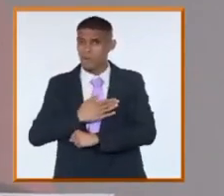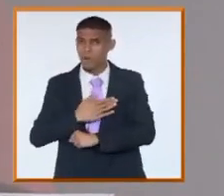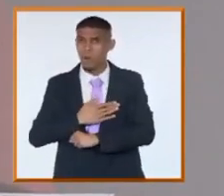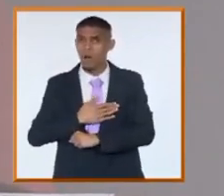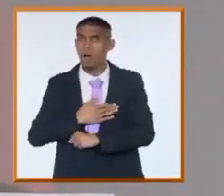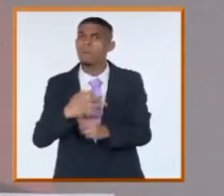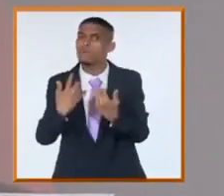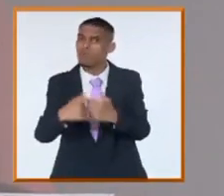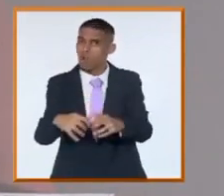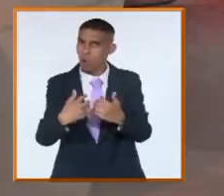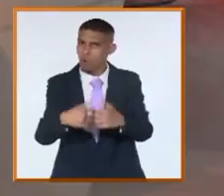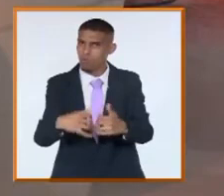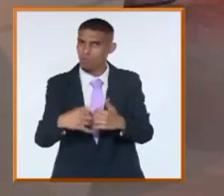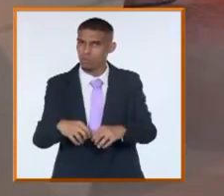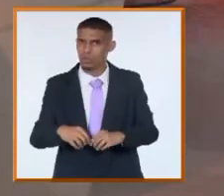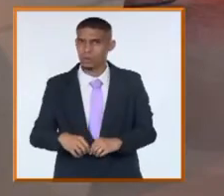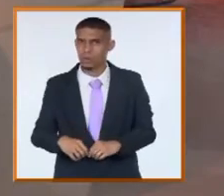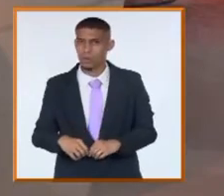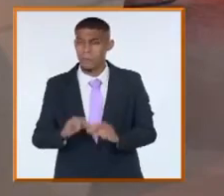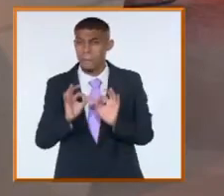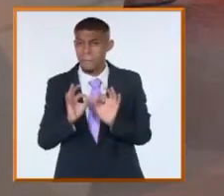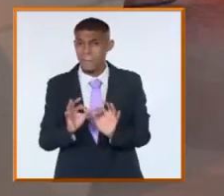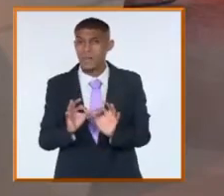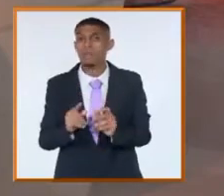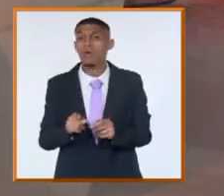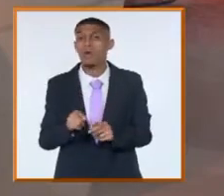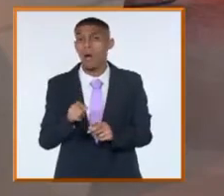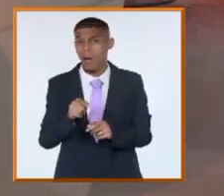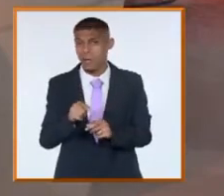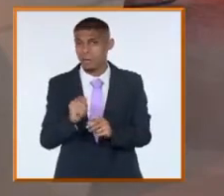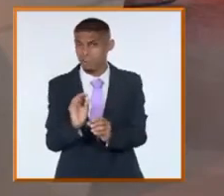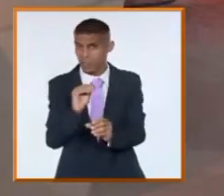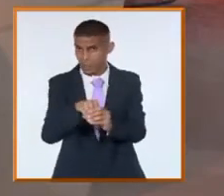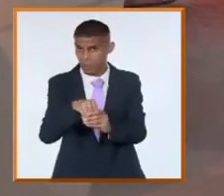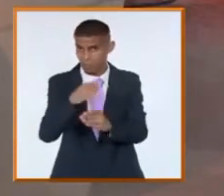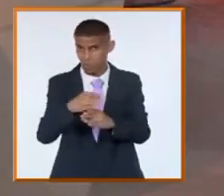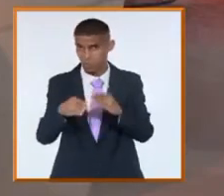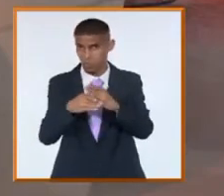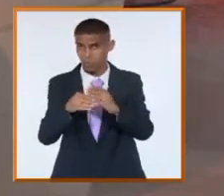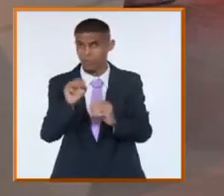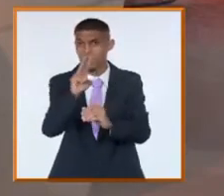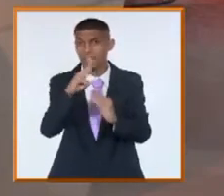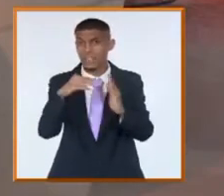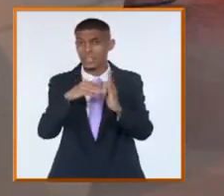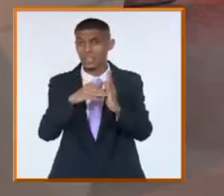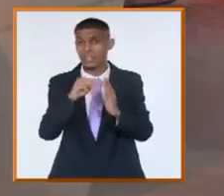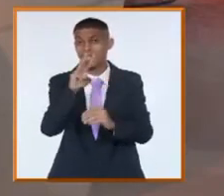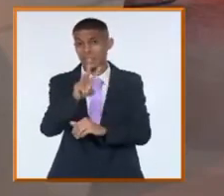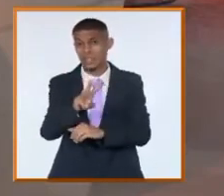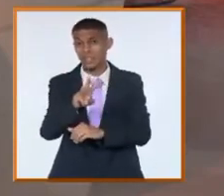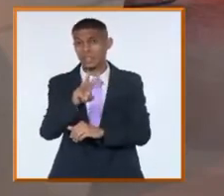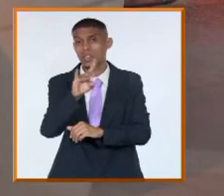materiales de construcción de las que están en el sector de la construcción que son 390